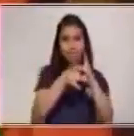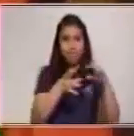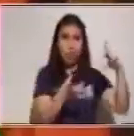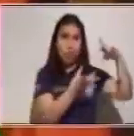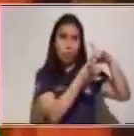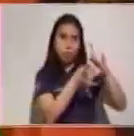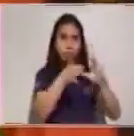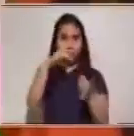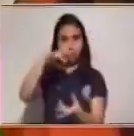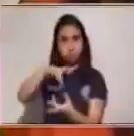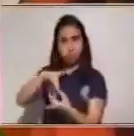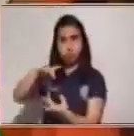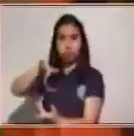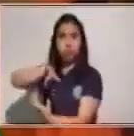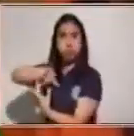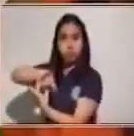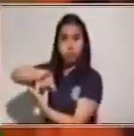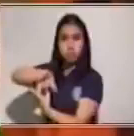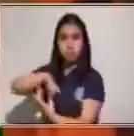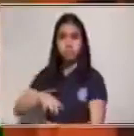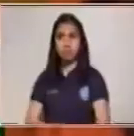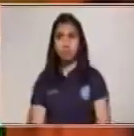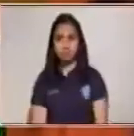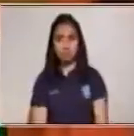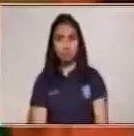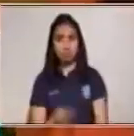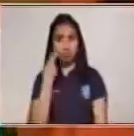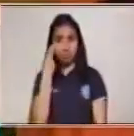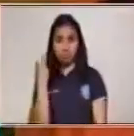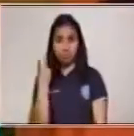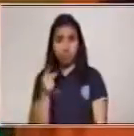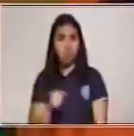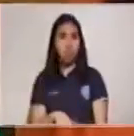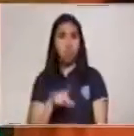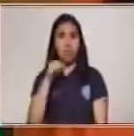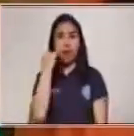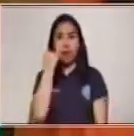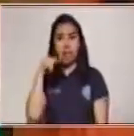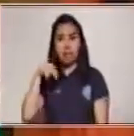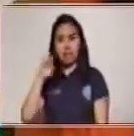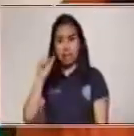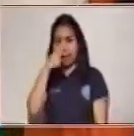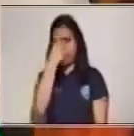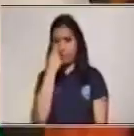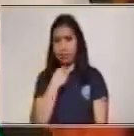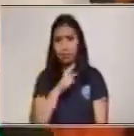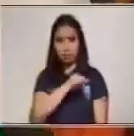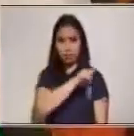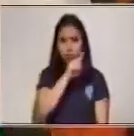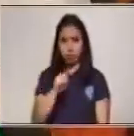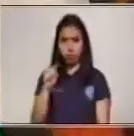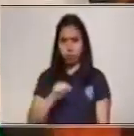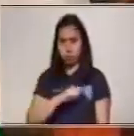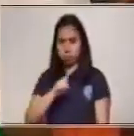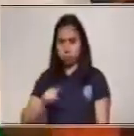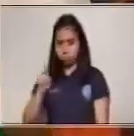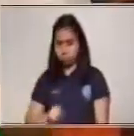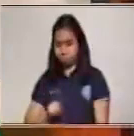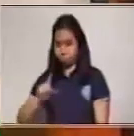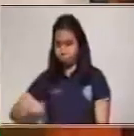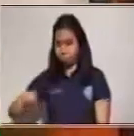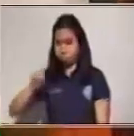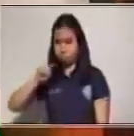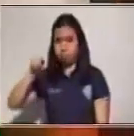según lo que tú estás dando a conocer. ¿Sí? Observa que en el mapa mental hay más libertad